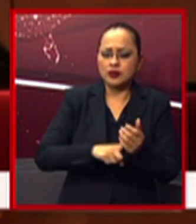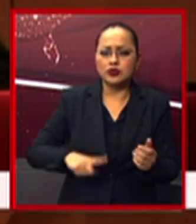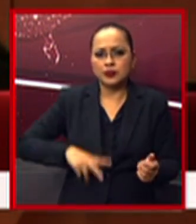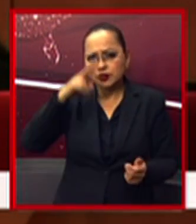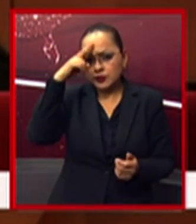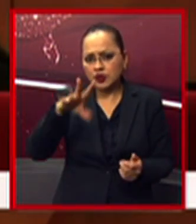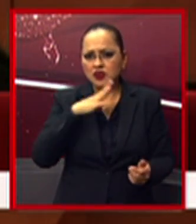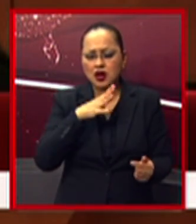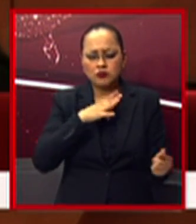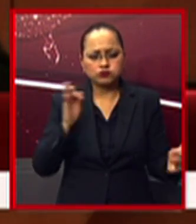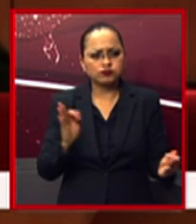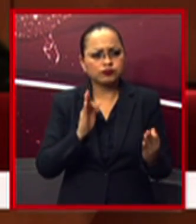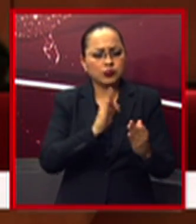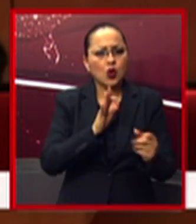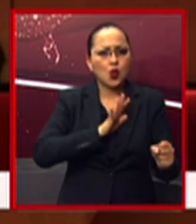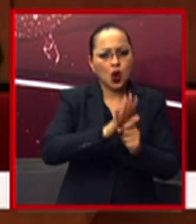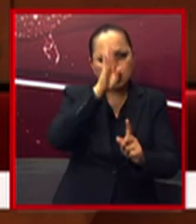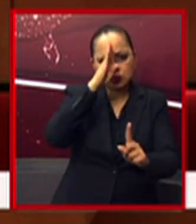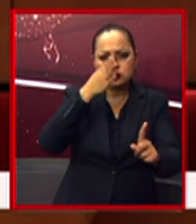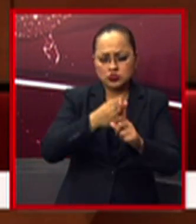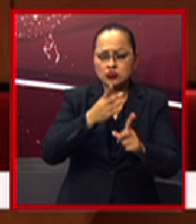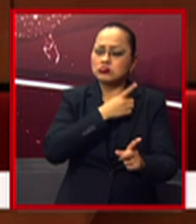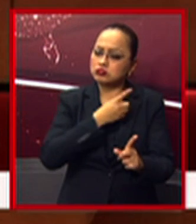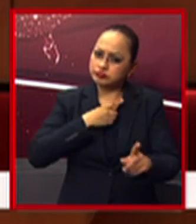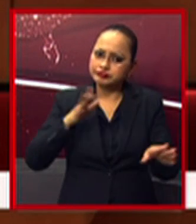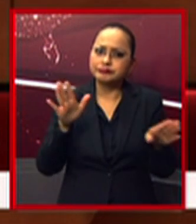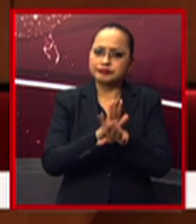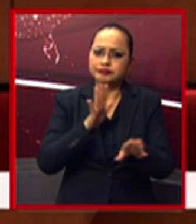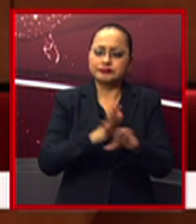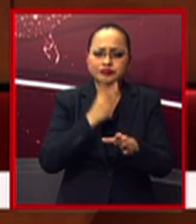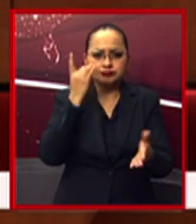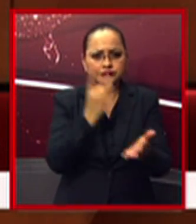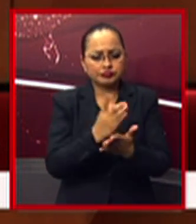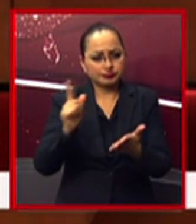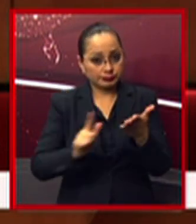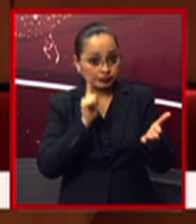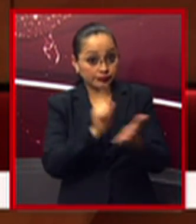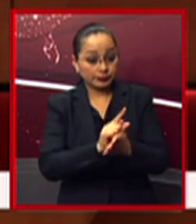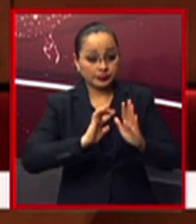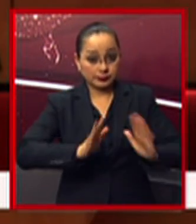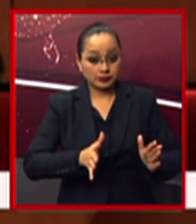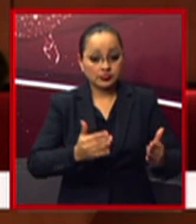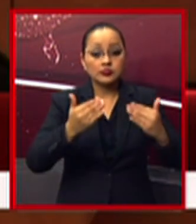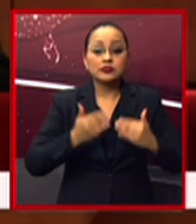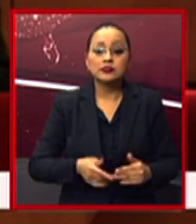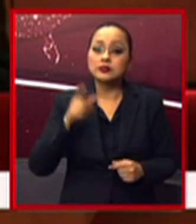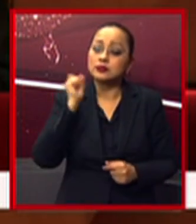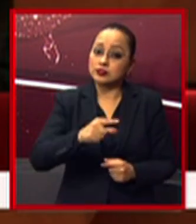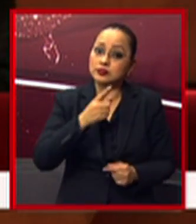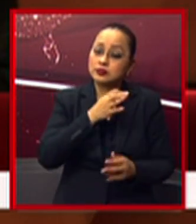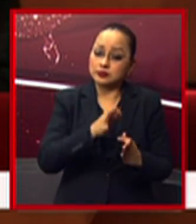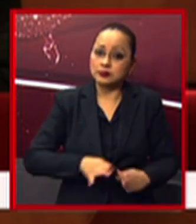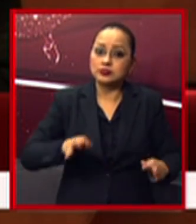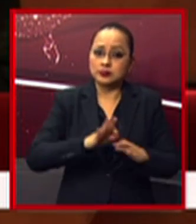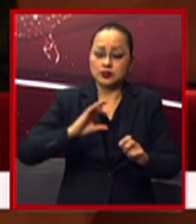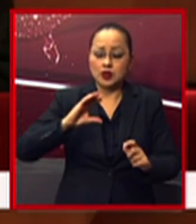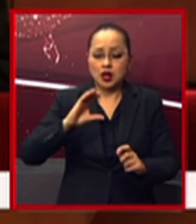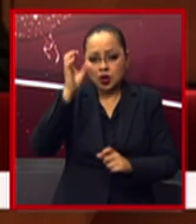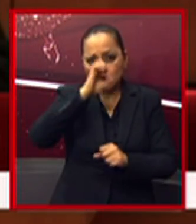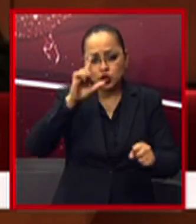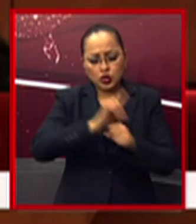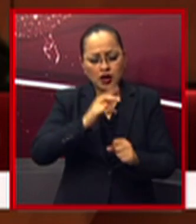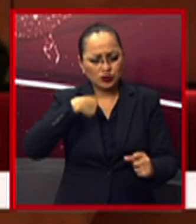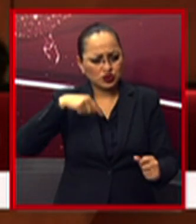mexicano ante el gran reto de cambiar no solamente en la ley, sino en la percepción cultural que